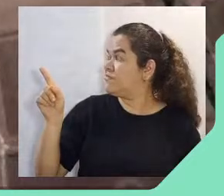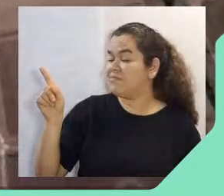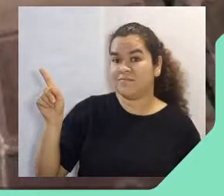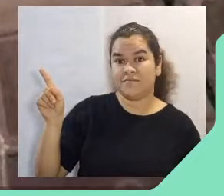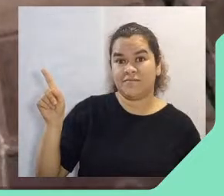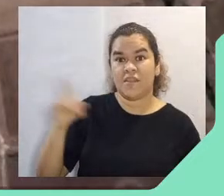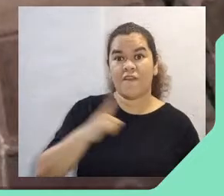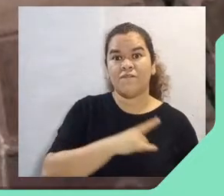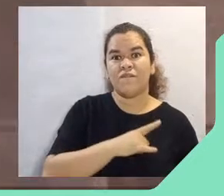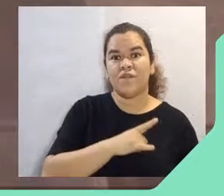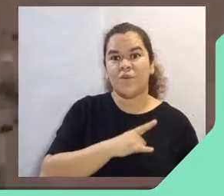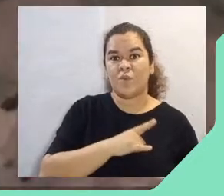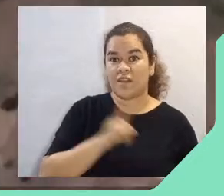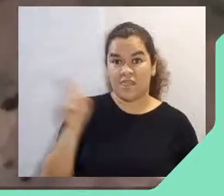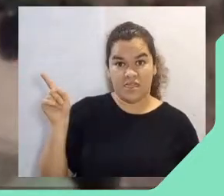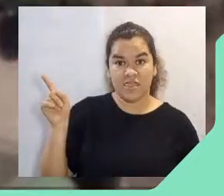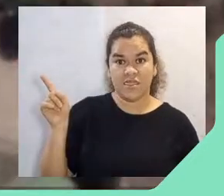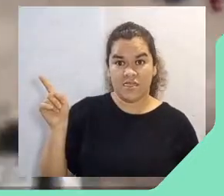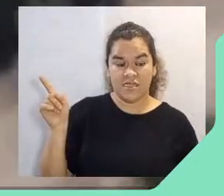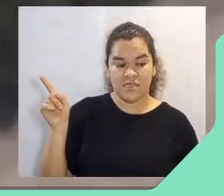nuestro trayecto